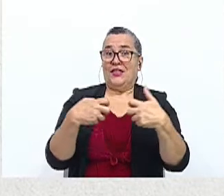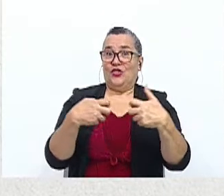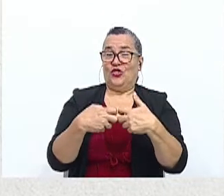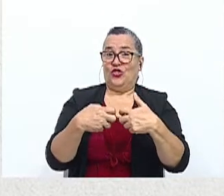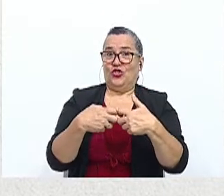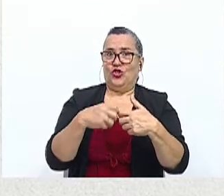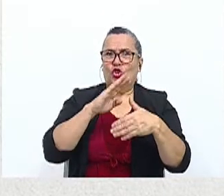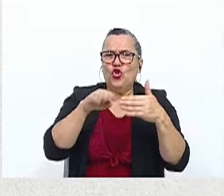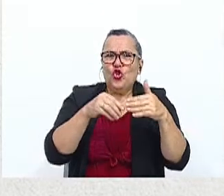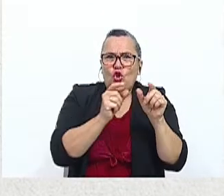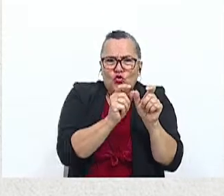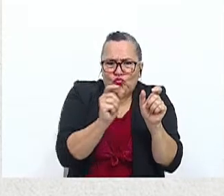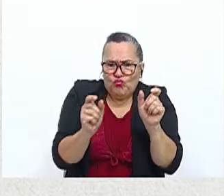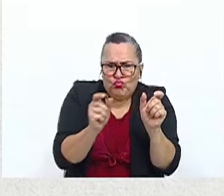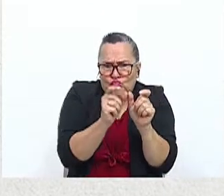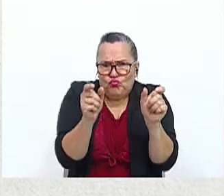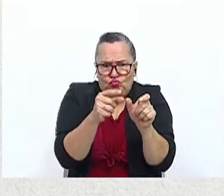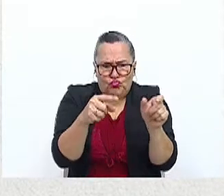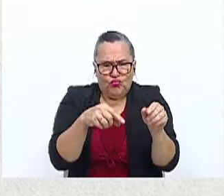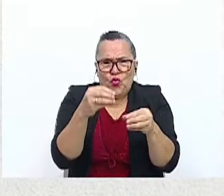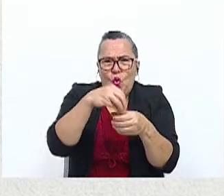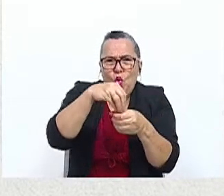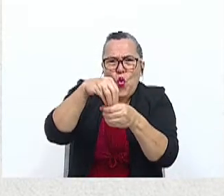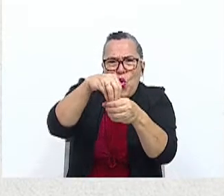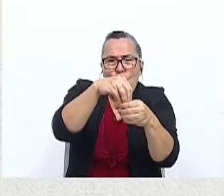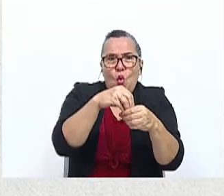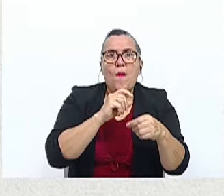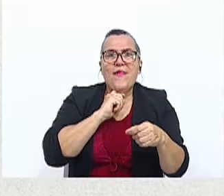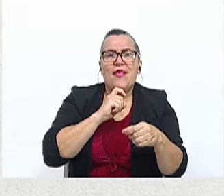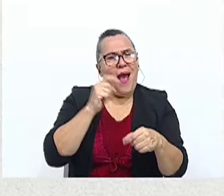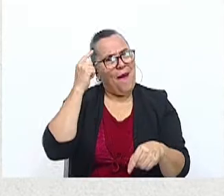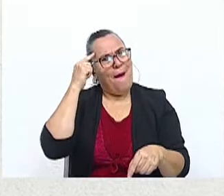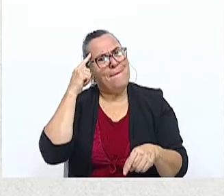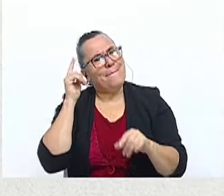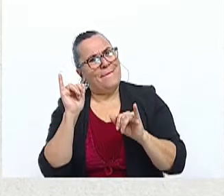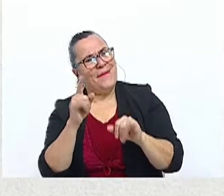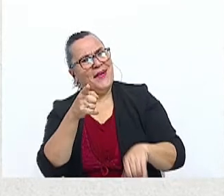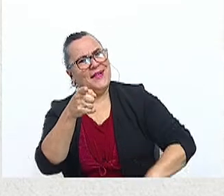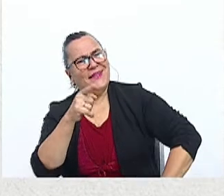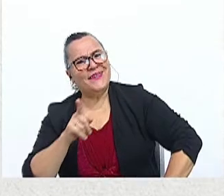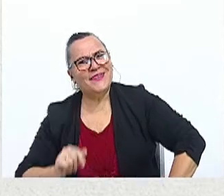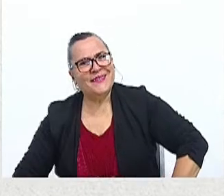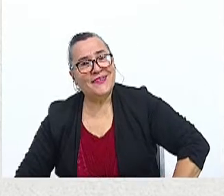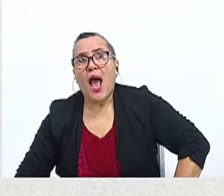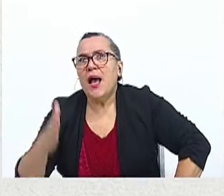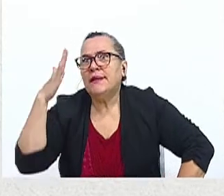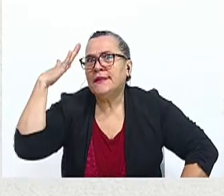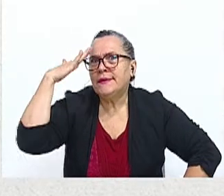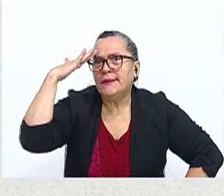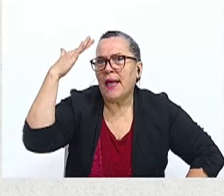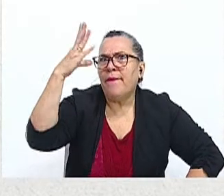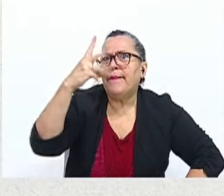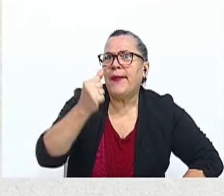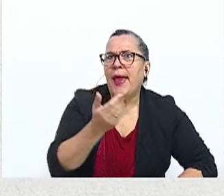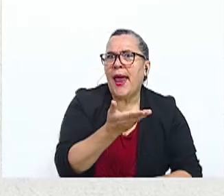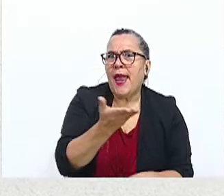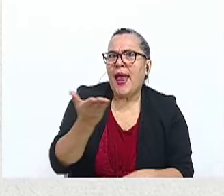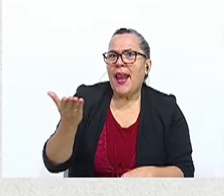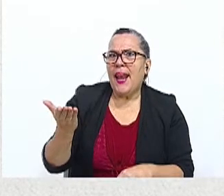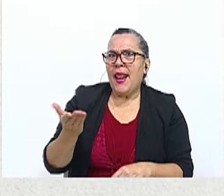artículos electrónicos están cargados de metales. ¿Habían pensado ustedes ¿Saben cuántos